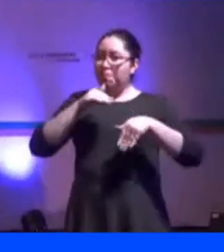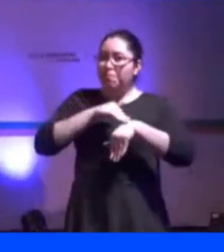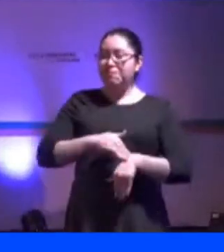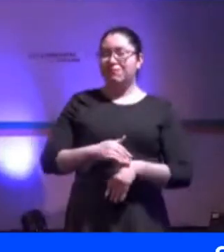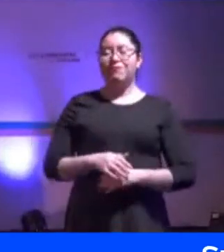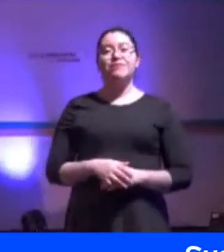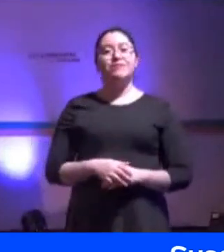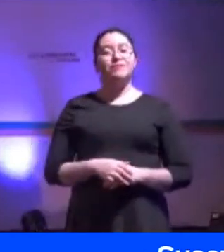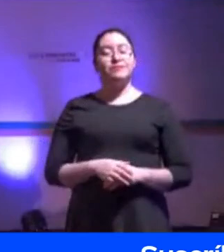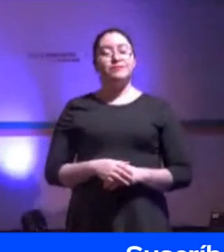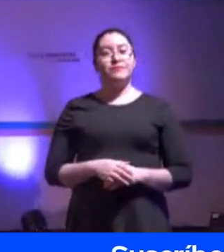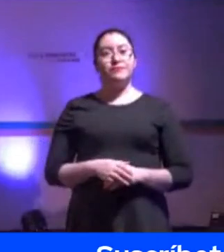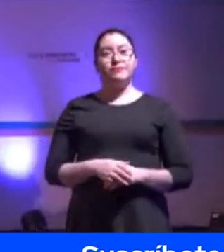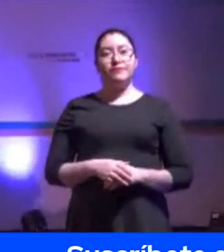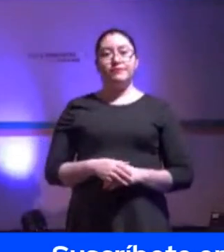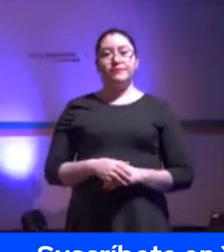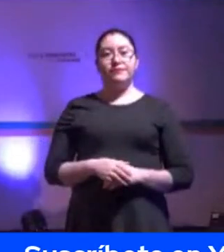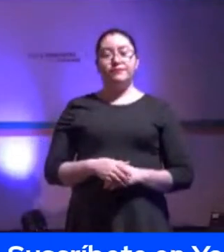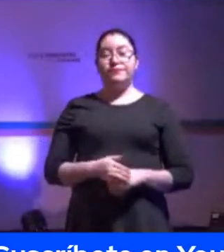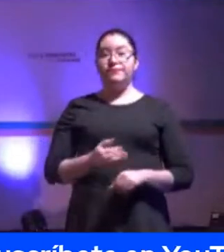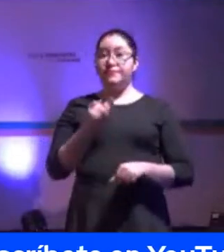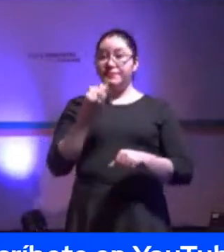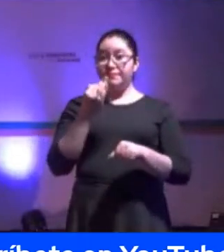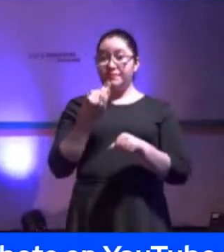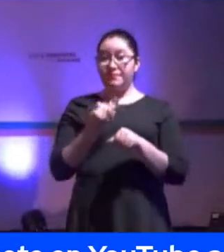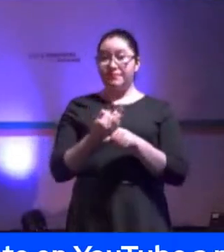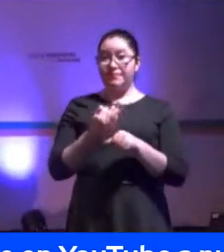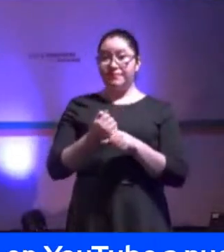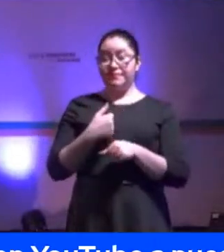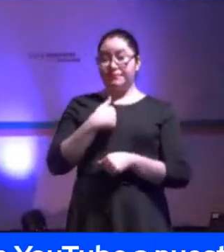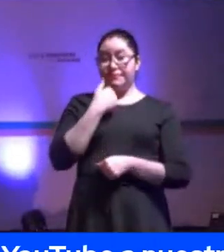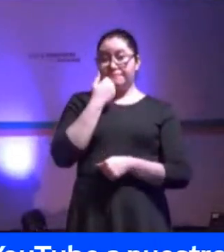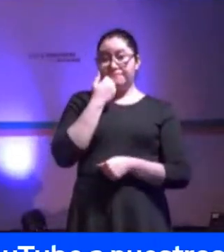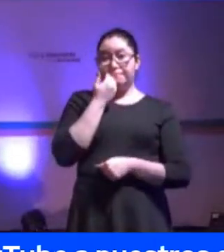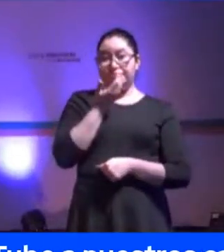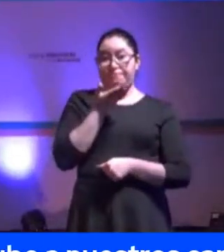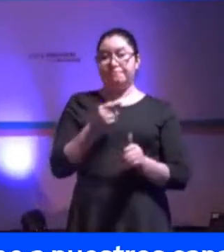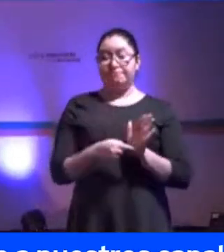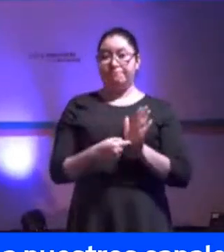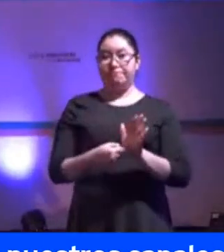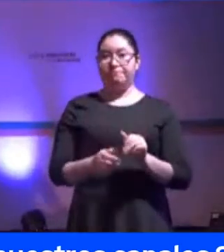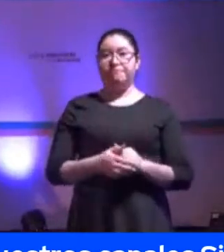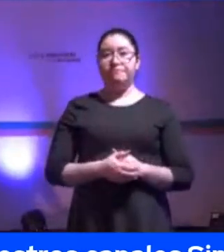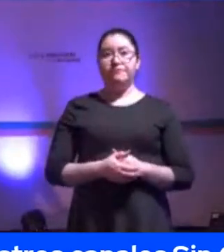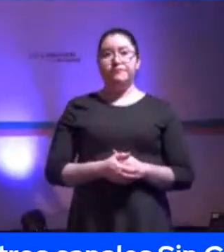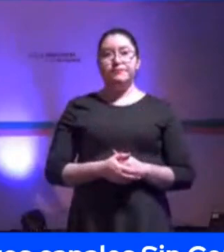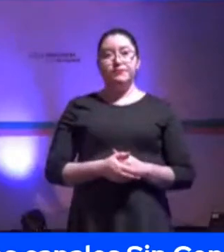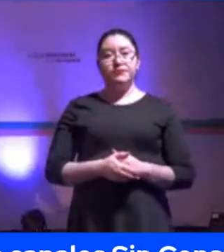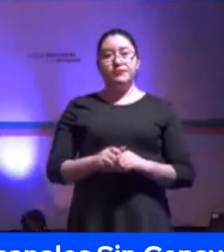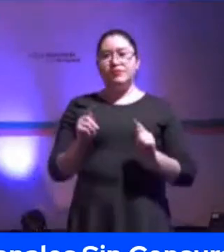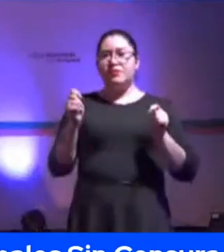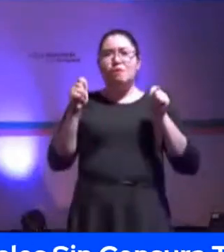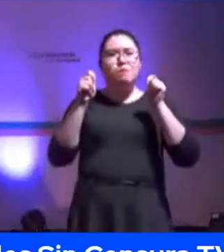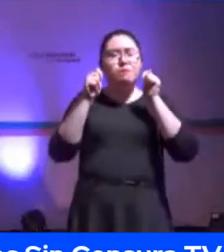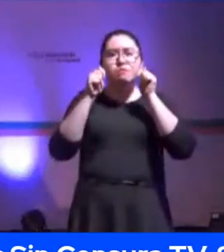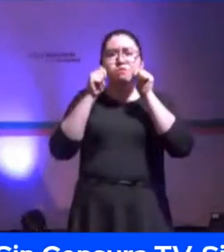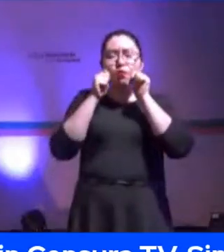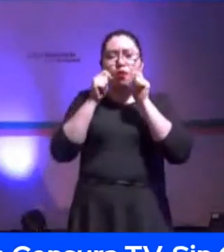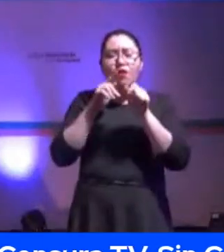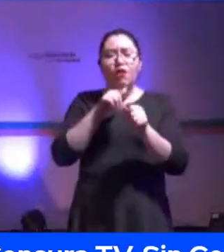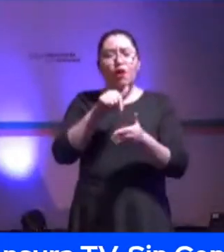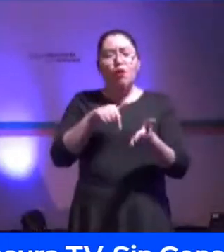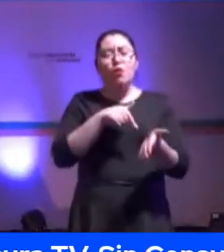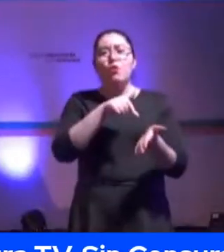sí, y quiero dejar esto muy claro, es que no importa. La verdad no importa en dónde se transmita, no importa